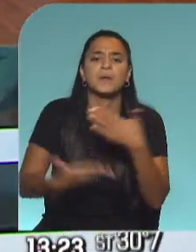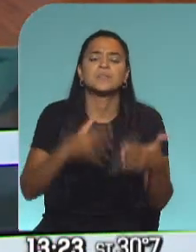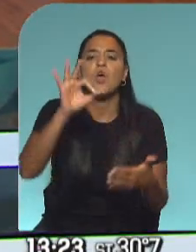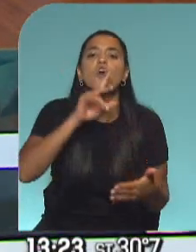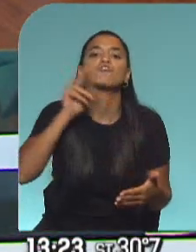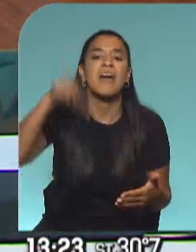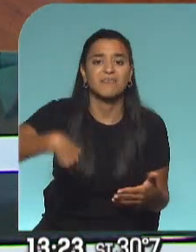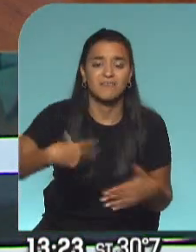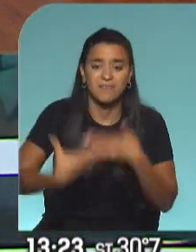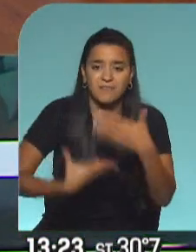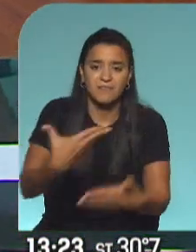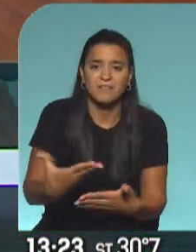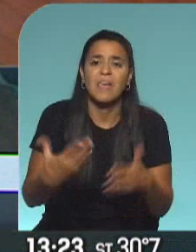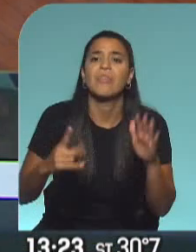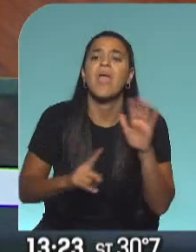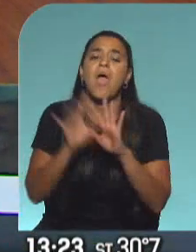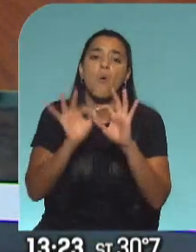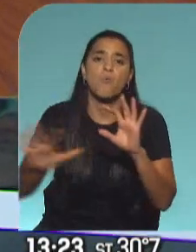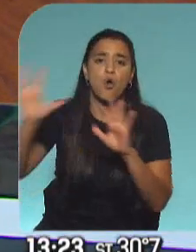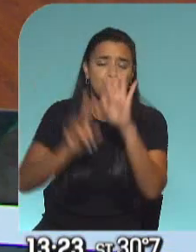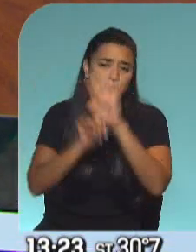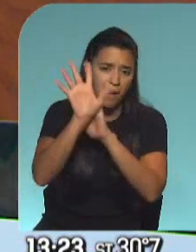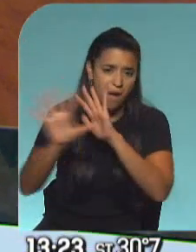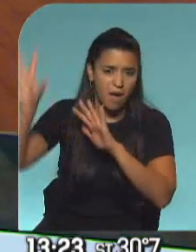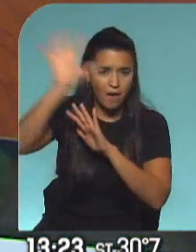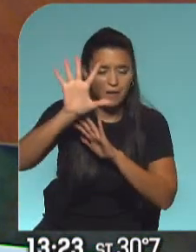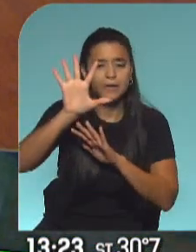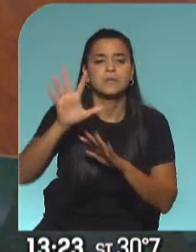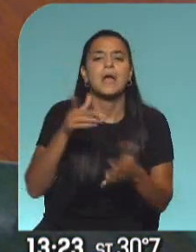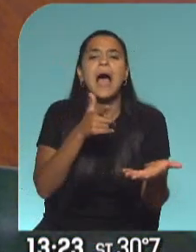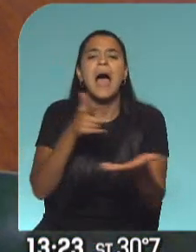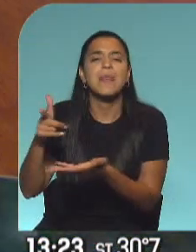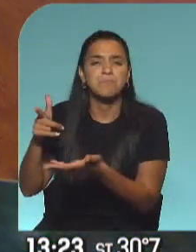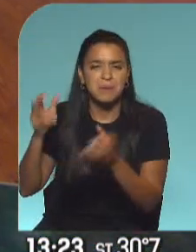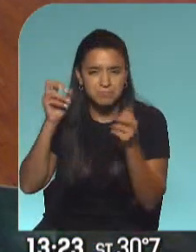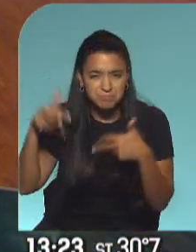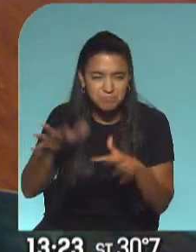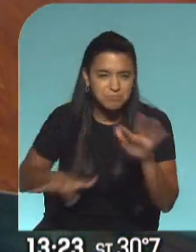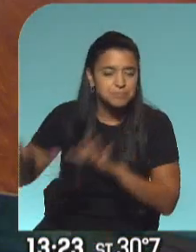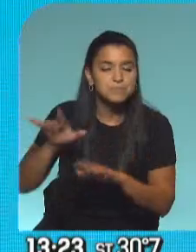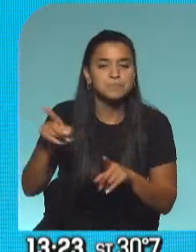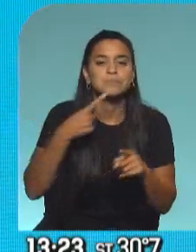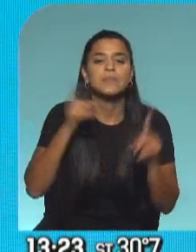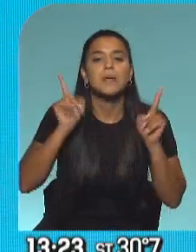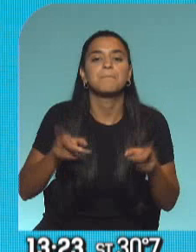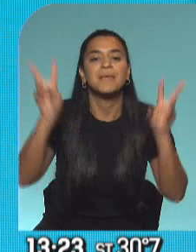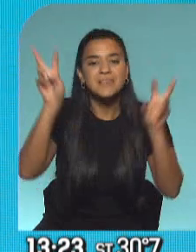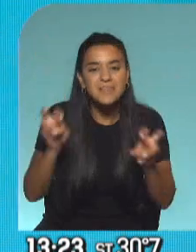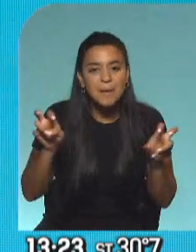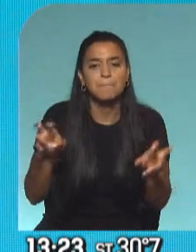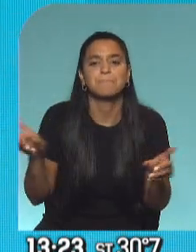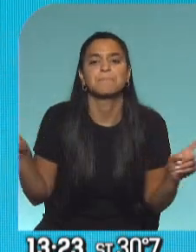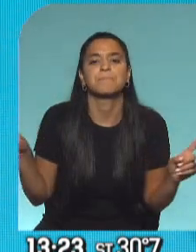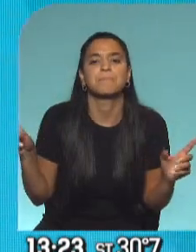la OTAN en el este europeo y los nuevos tratados de reducción de armas estratégicas. Creo que el tema también de lo bilateral y la posibilidad